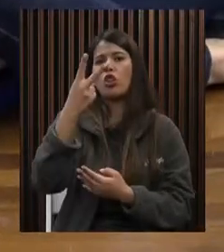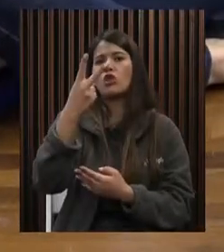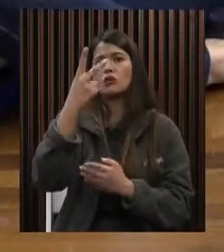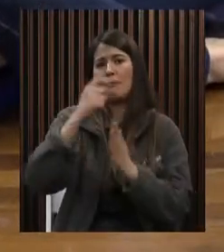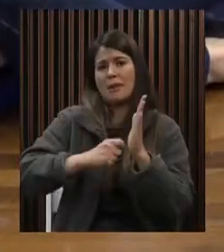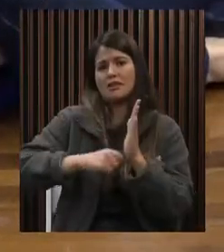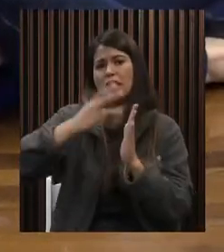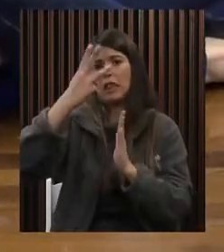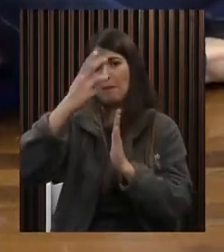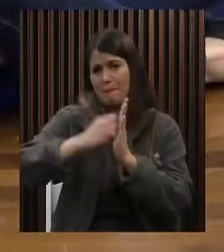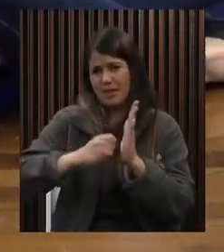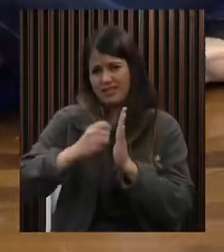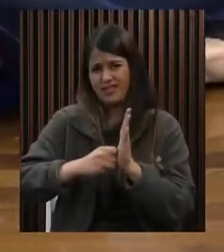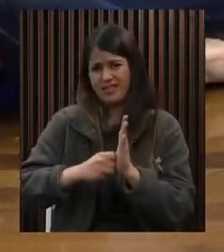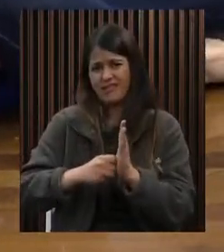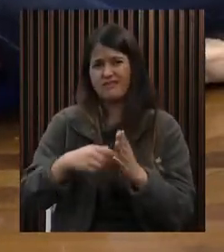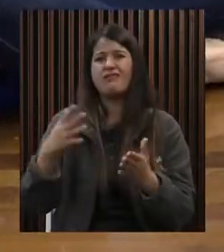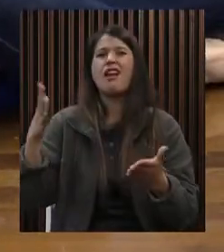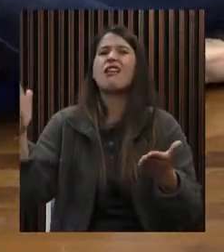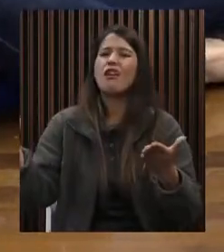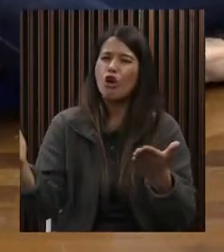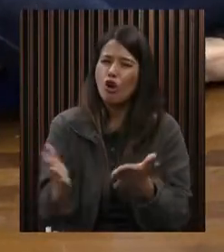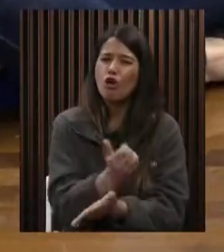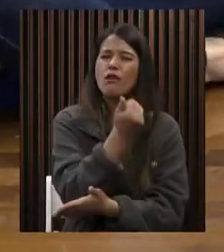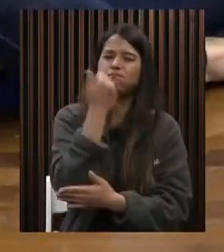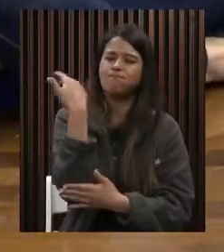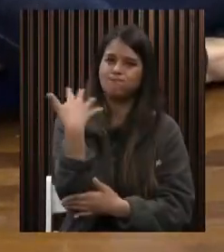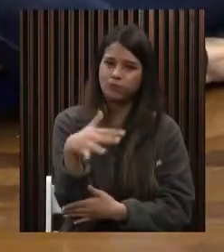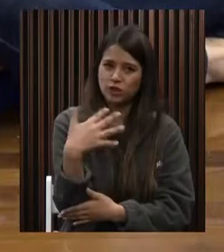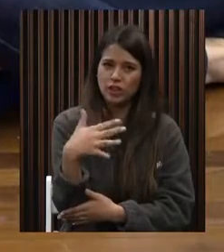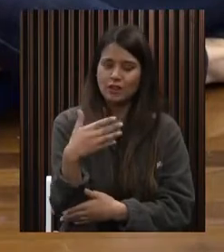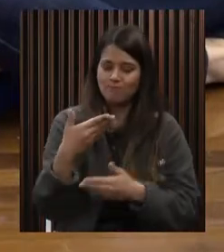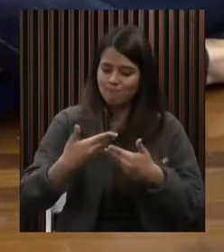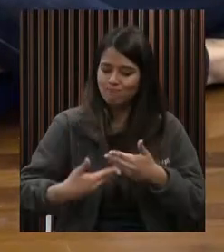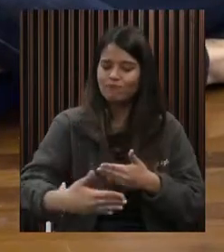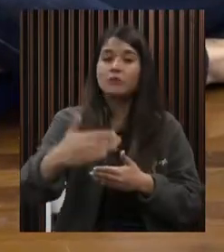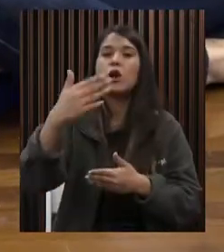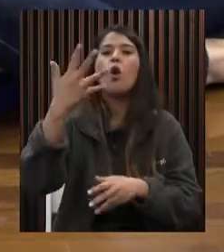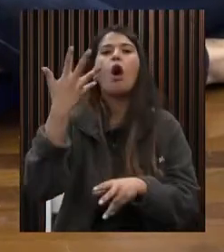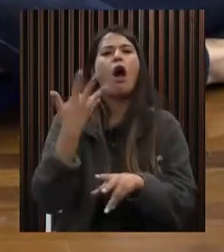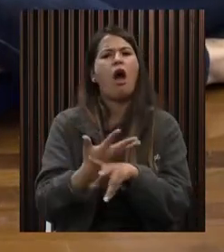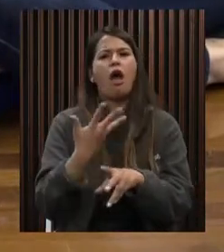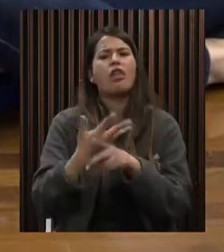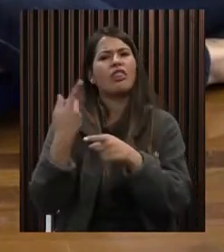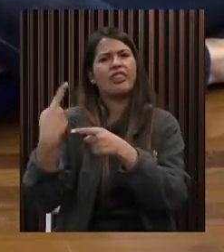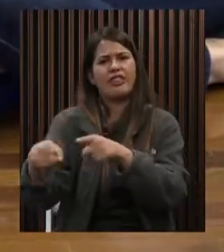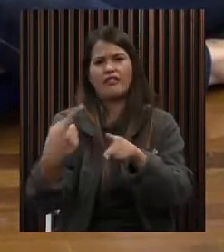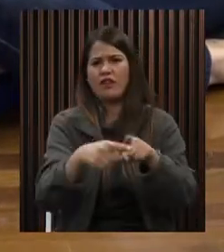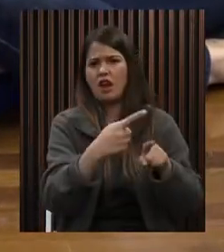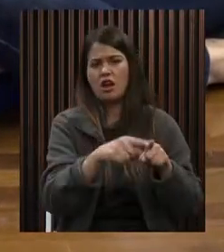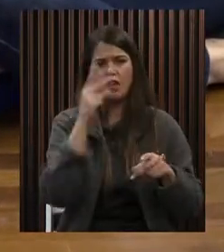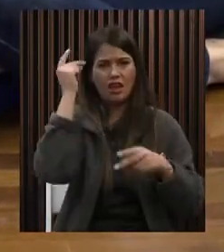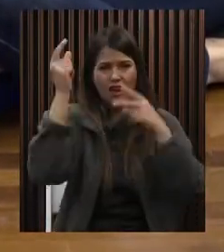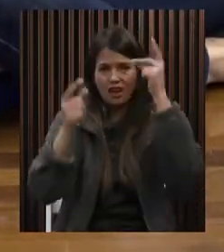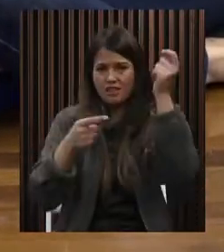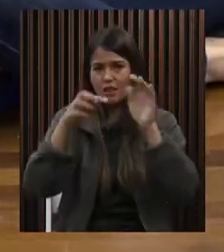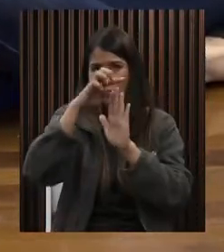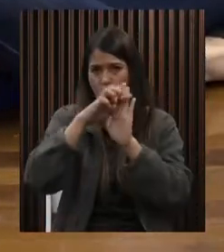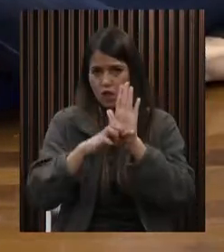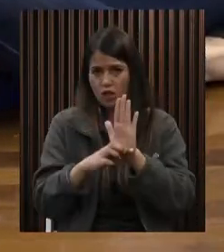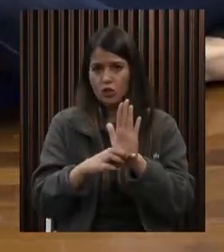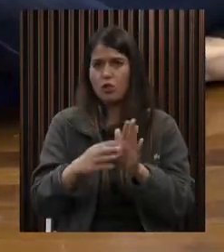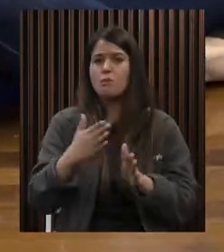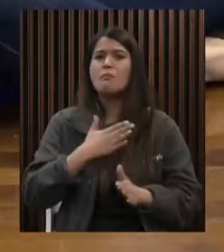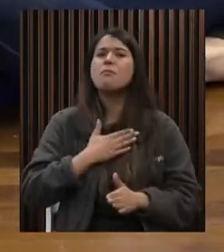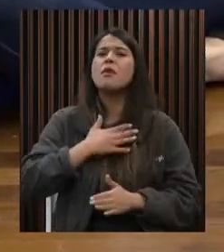2 o 3 meses. Hay que llegar a eso. Pero creo que hay hartas iniciativas, que probablemente hay muchas que yo desconozco, que son súper buenas. En mi museo,